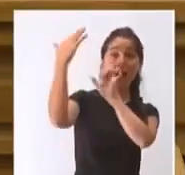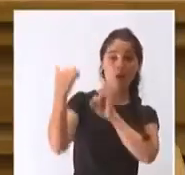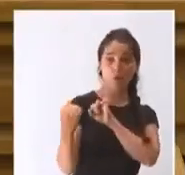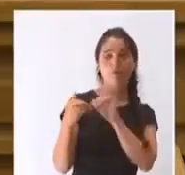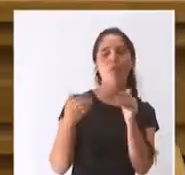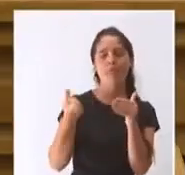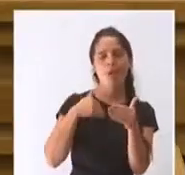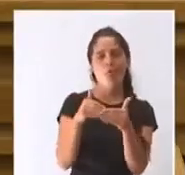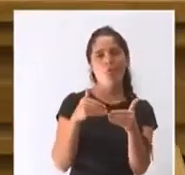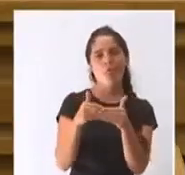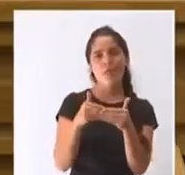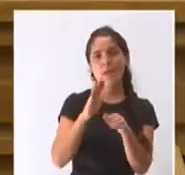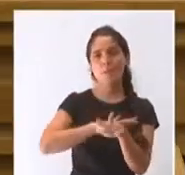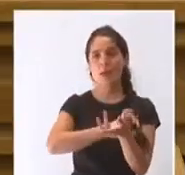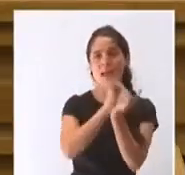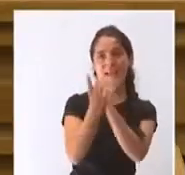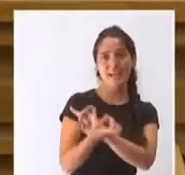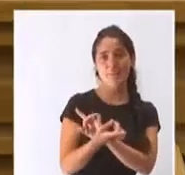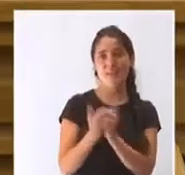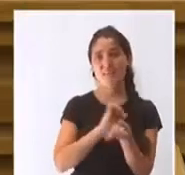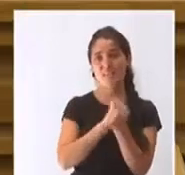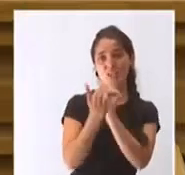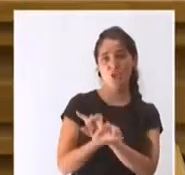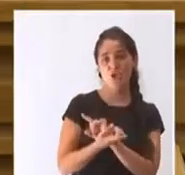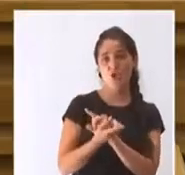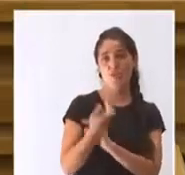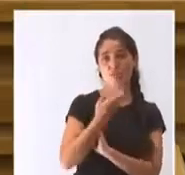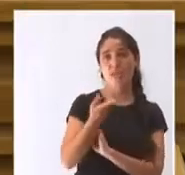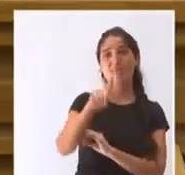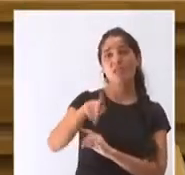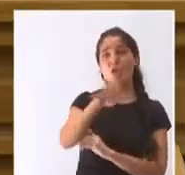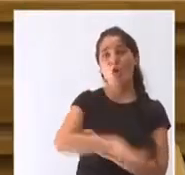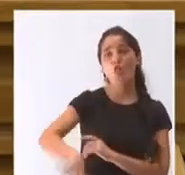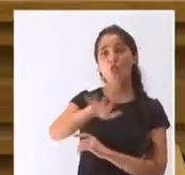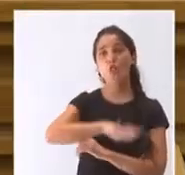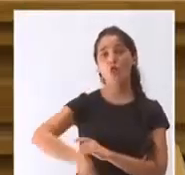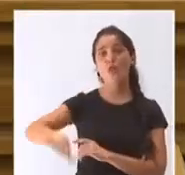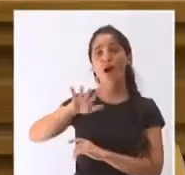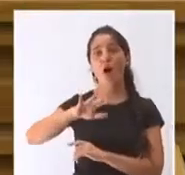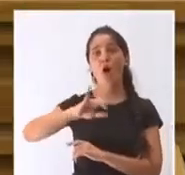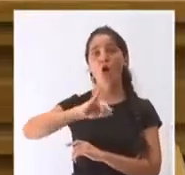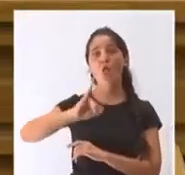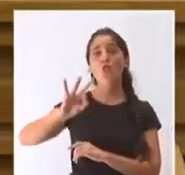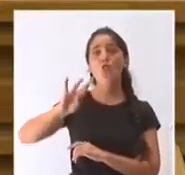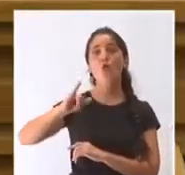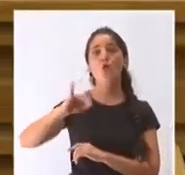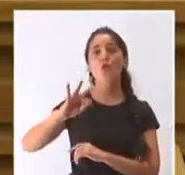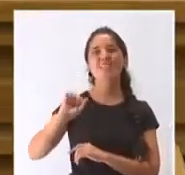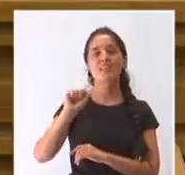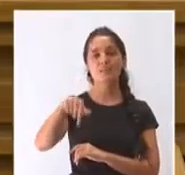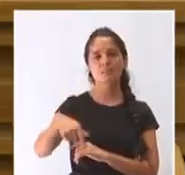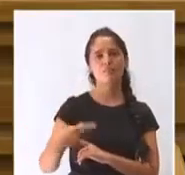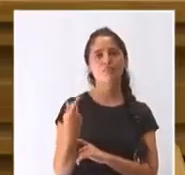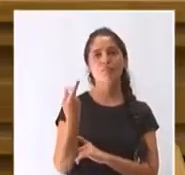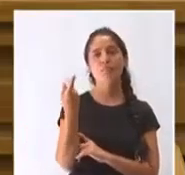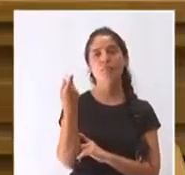inversión de para la transición nuclear en el ámbito de zorita estamos hablando de dinero y estamos hablando también de sostenibilidad